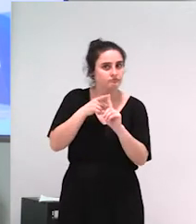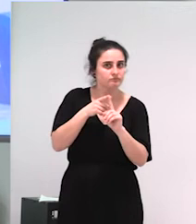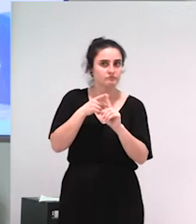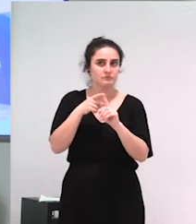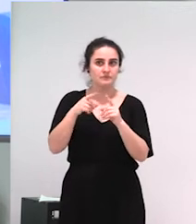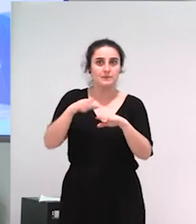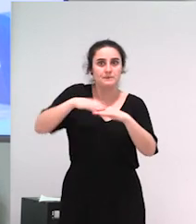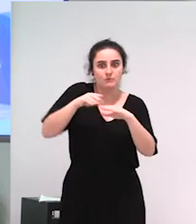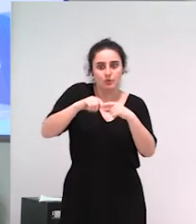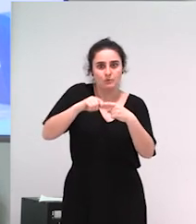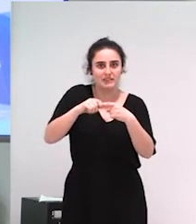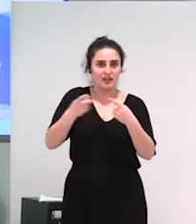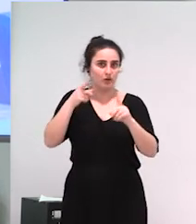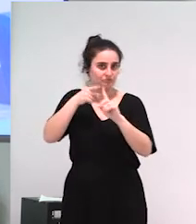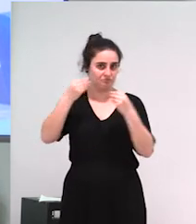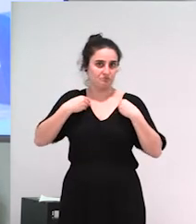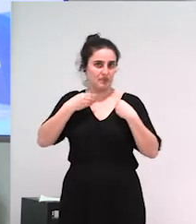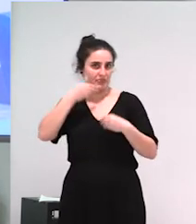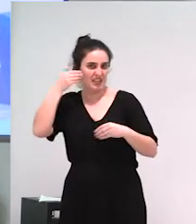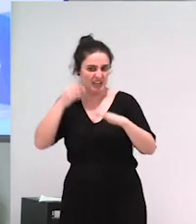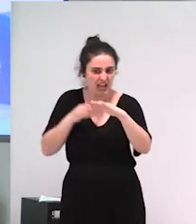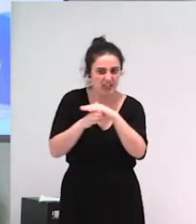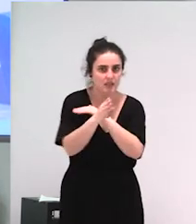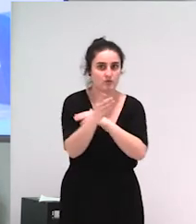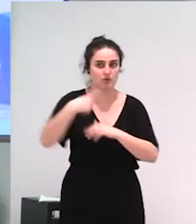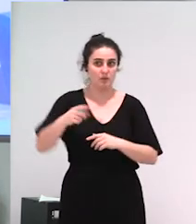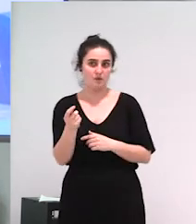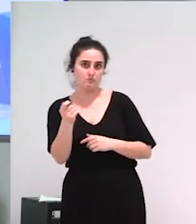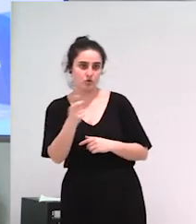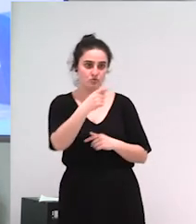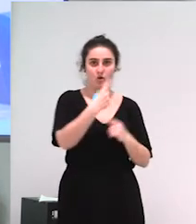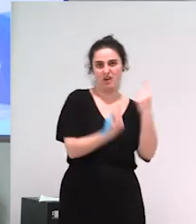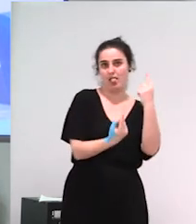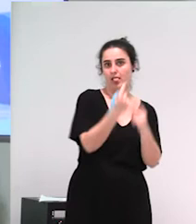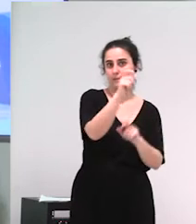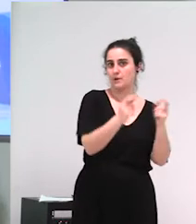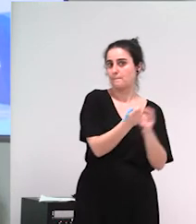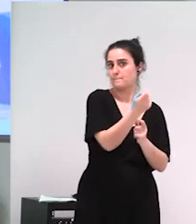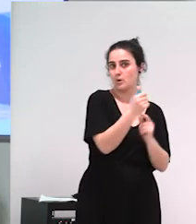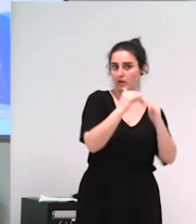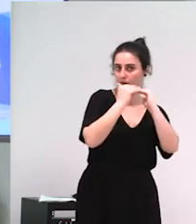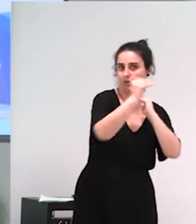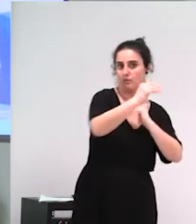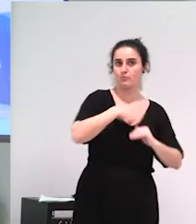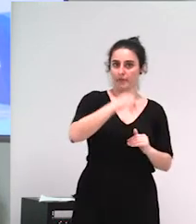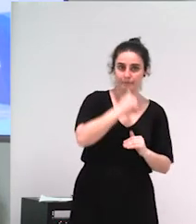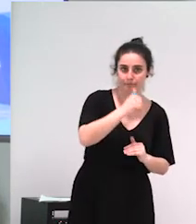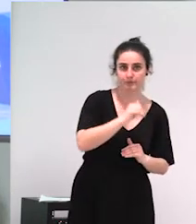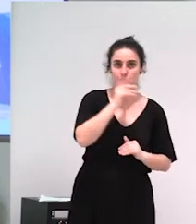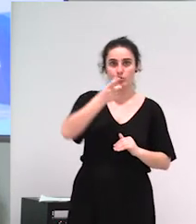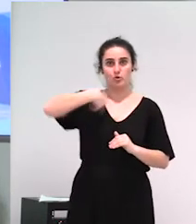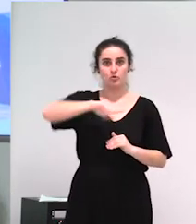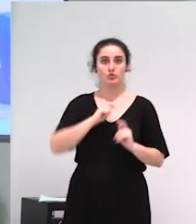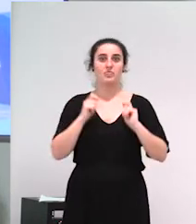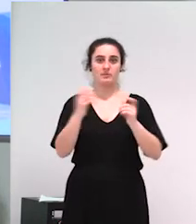mínimos materiales para la existencia digna, creo que desde Fridays proponemos un marco distinto. Proponemos un marco que se llama